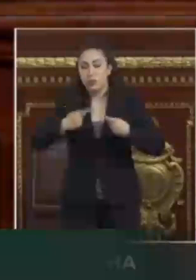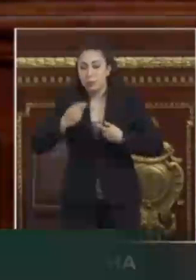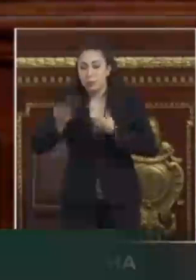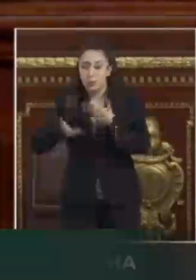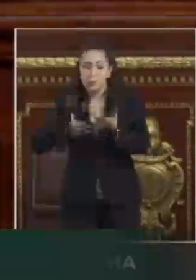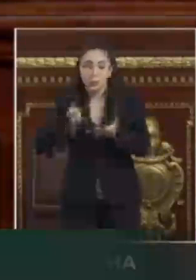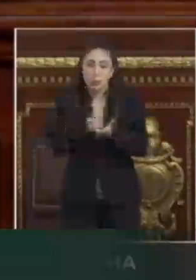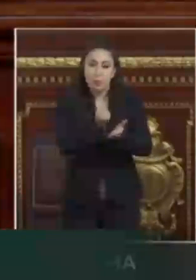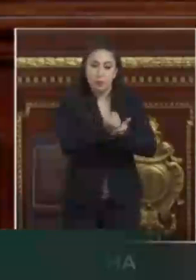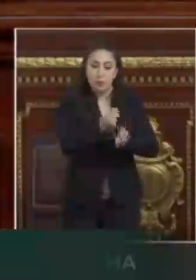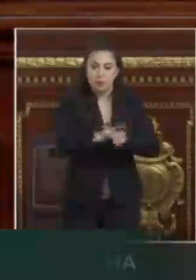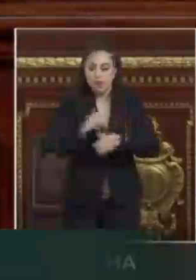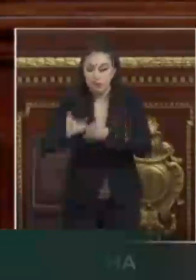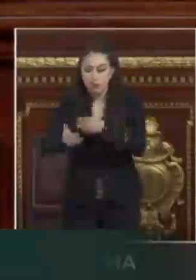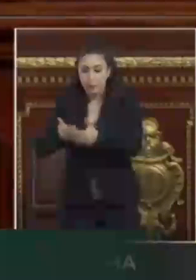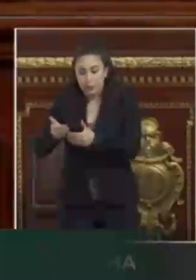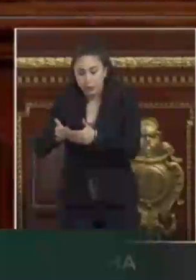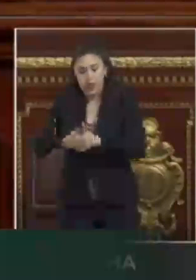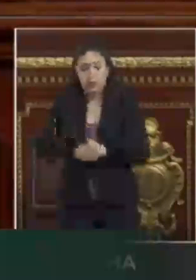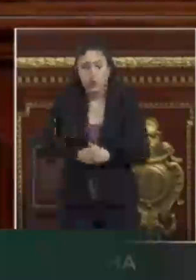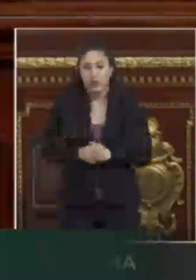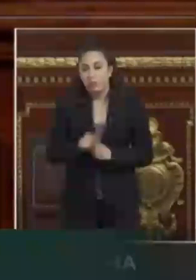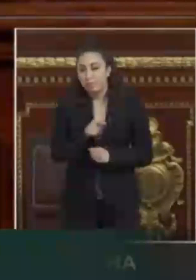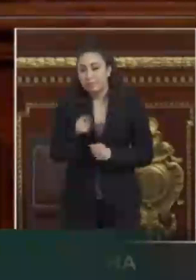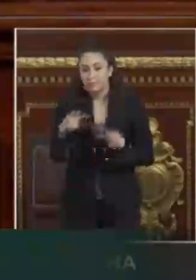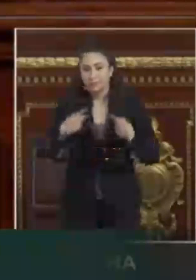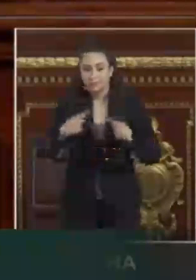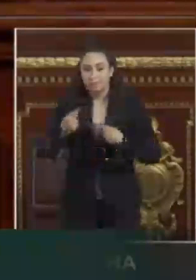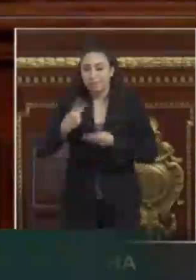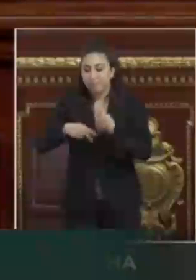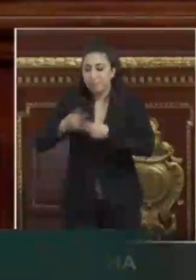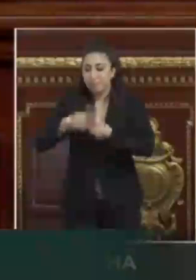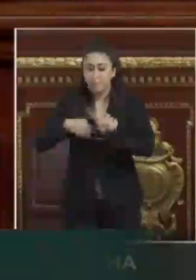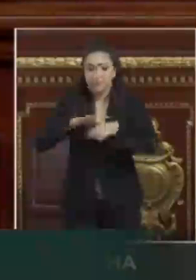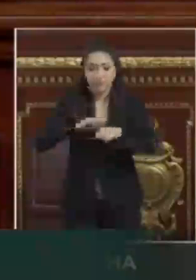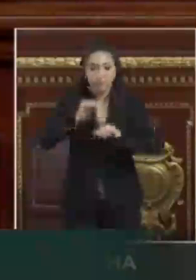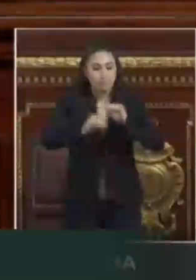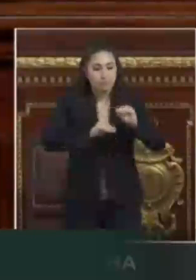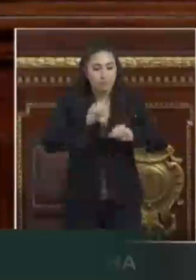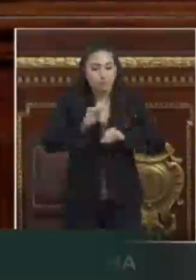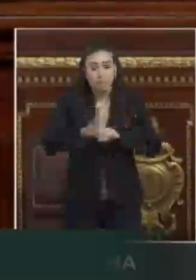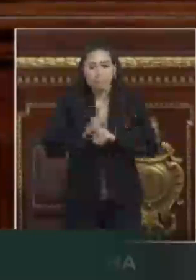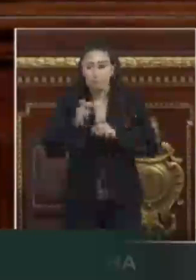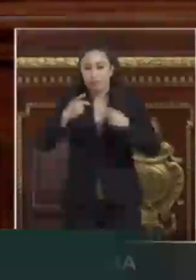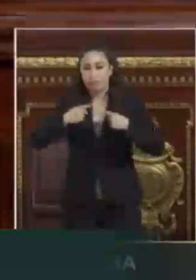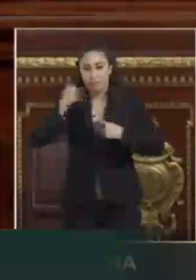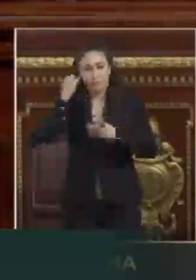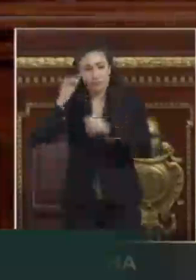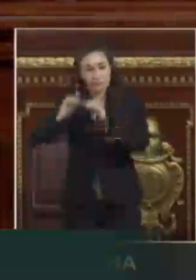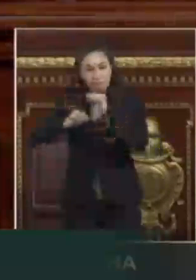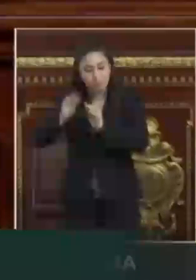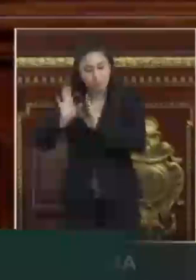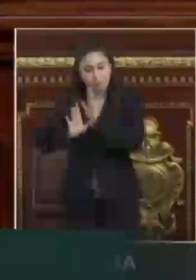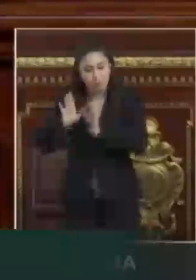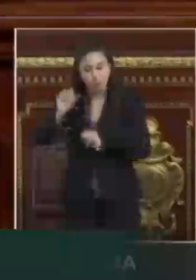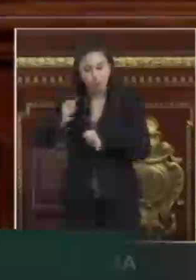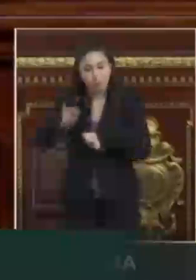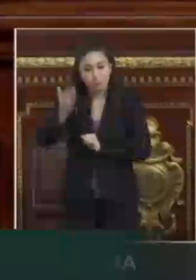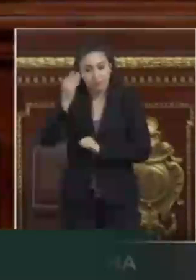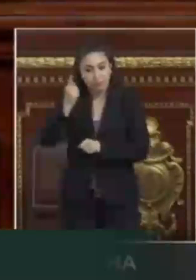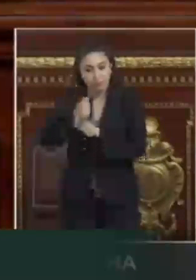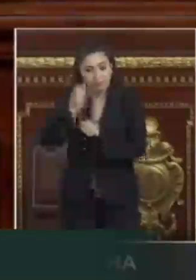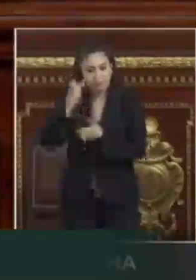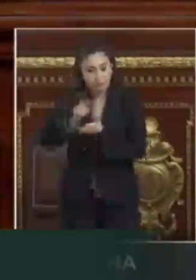consagra, y de esta manera tener gobiernos de efectiva proximidad que tengan mejores capacidades de reacción y atención de los servicios básicos y